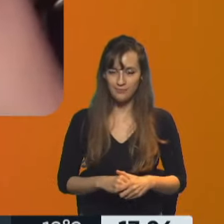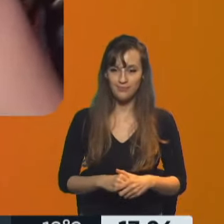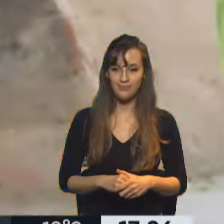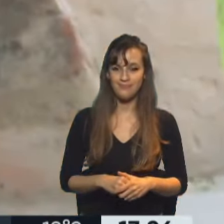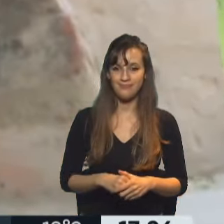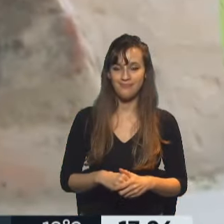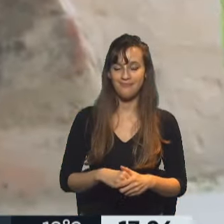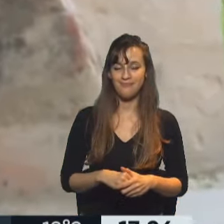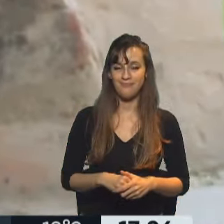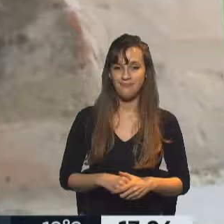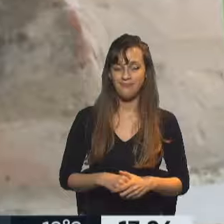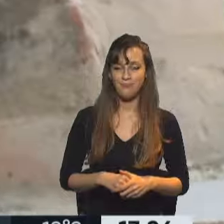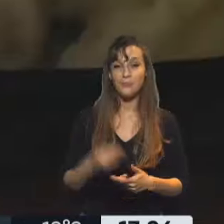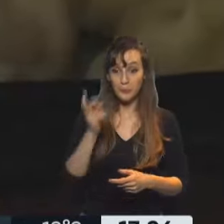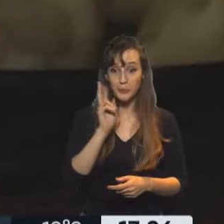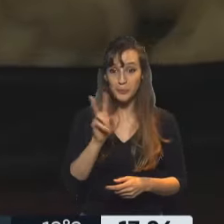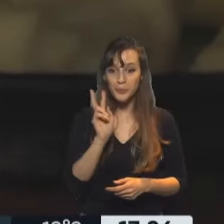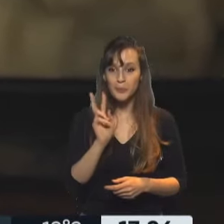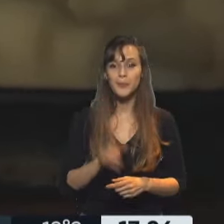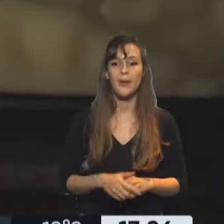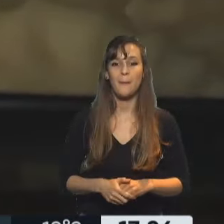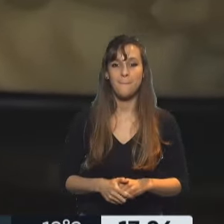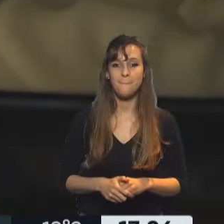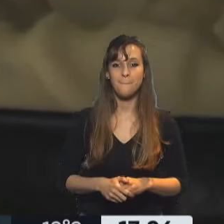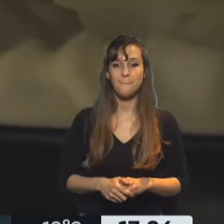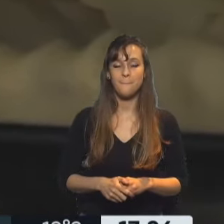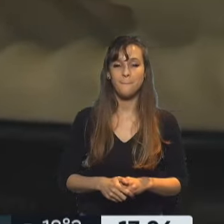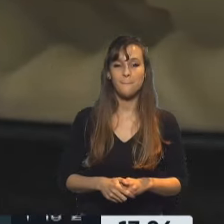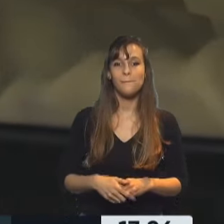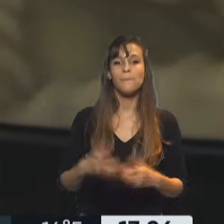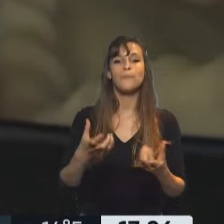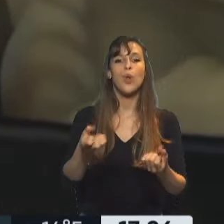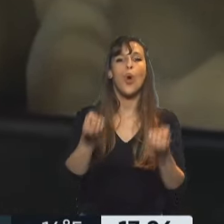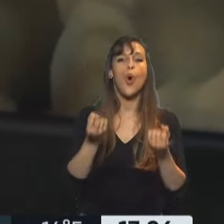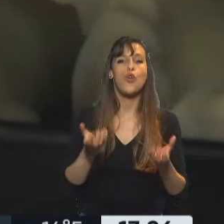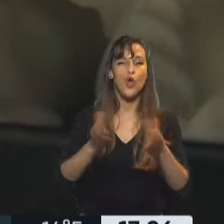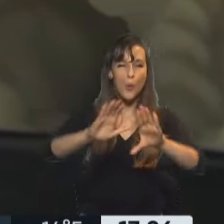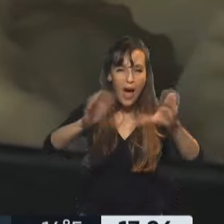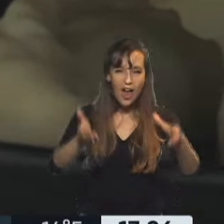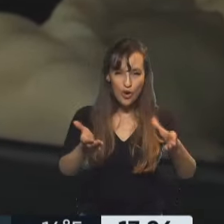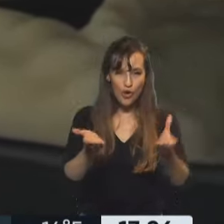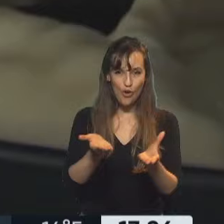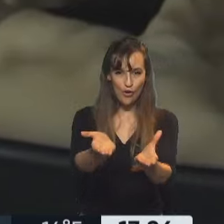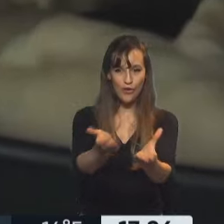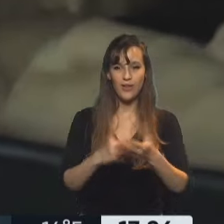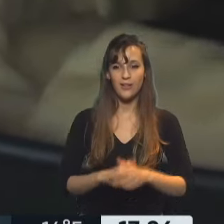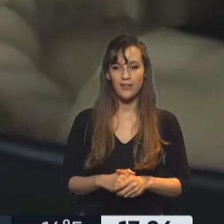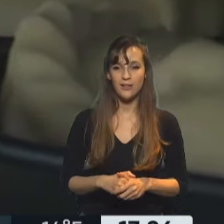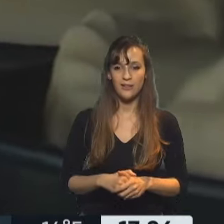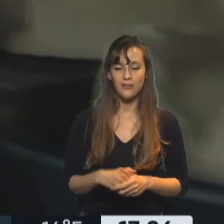Me vendió. Mirá un poquito cómo me manejaba con el horno de barro y otras cositas. Mirá. No. Mirá.